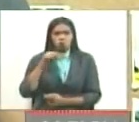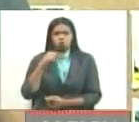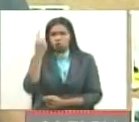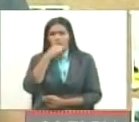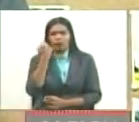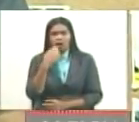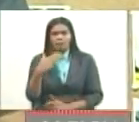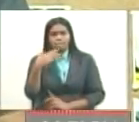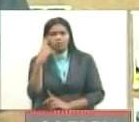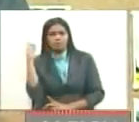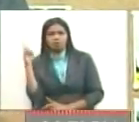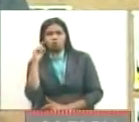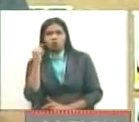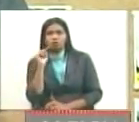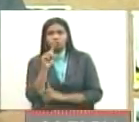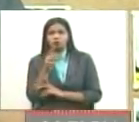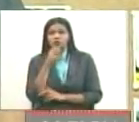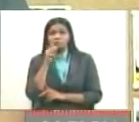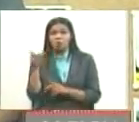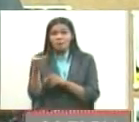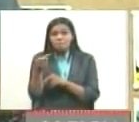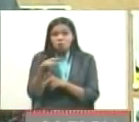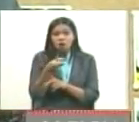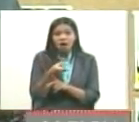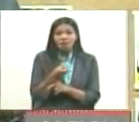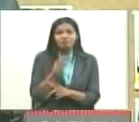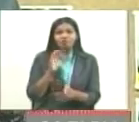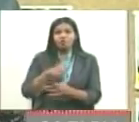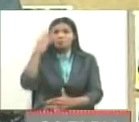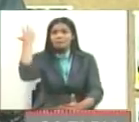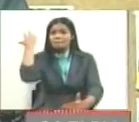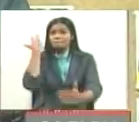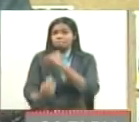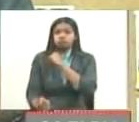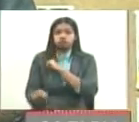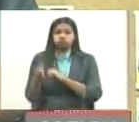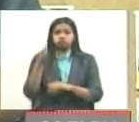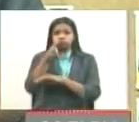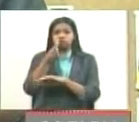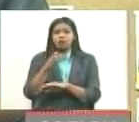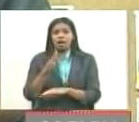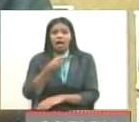Venezuela. Cuando le dijeron, te andamos buscando, la carrera la pegó y llegó a España.